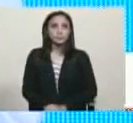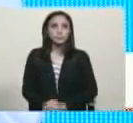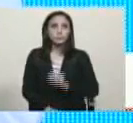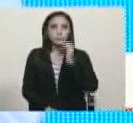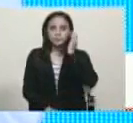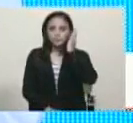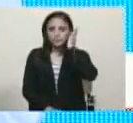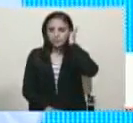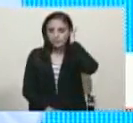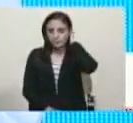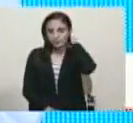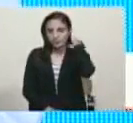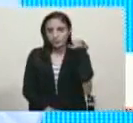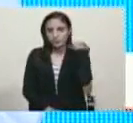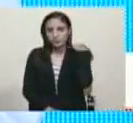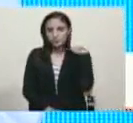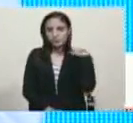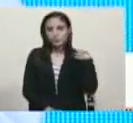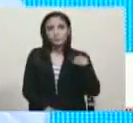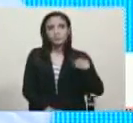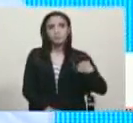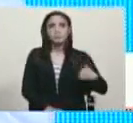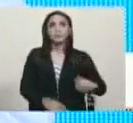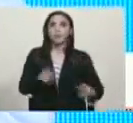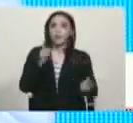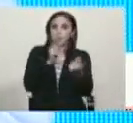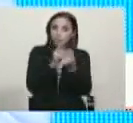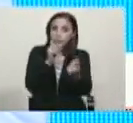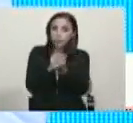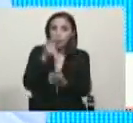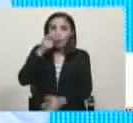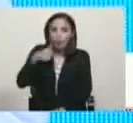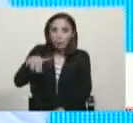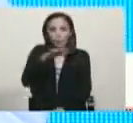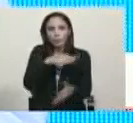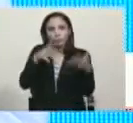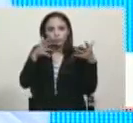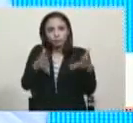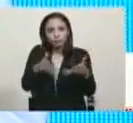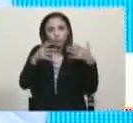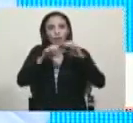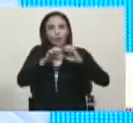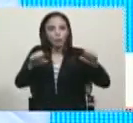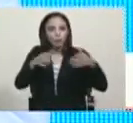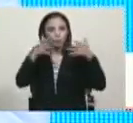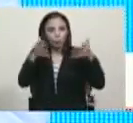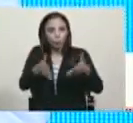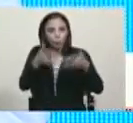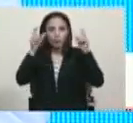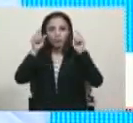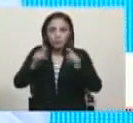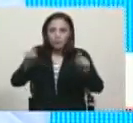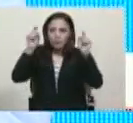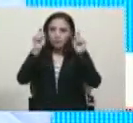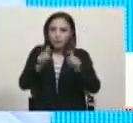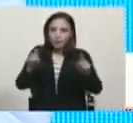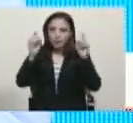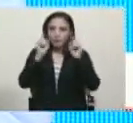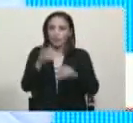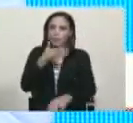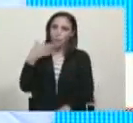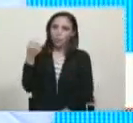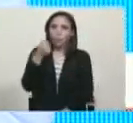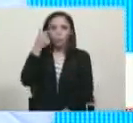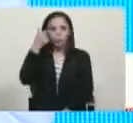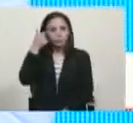Ir a atender a nuestro pueblo, orientar a nuestro pueblo, educar al pueblo. Lo más grande que nosotros